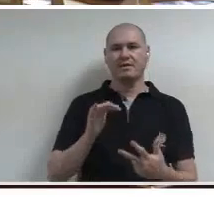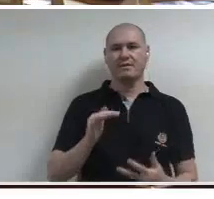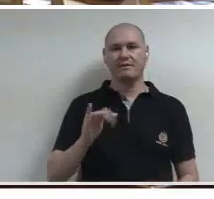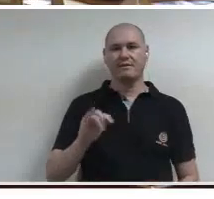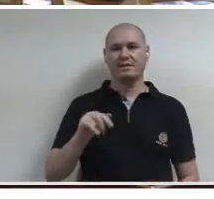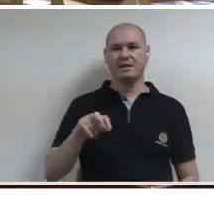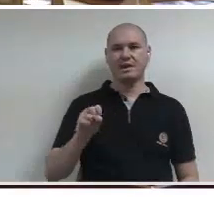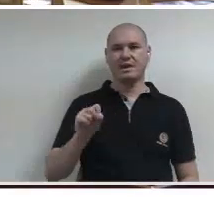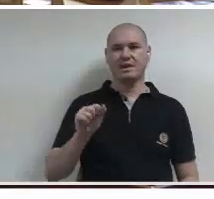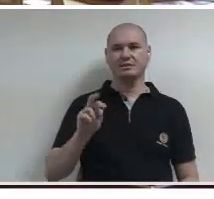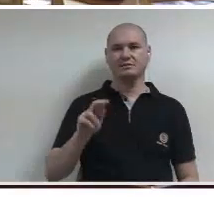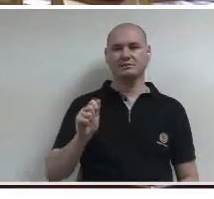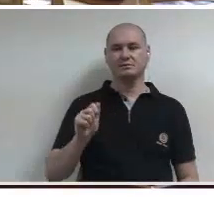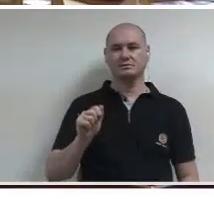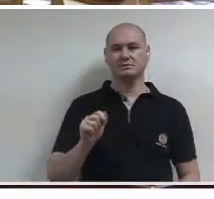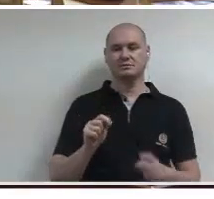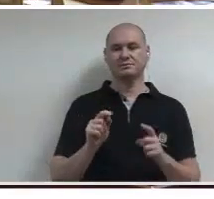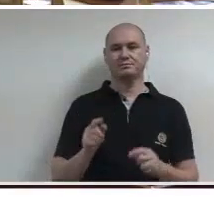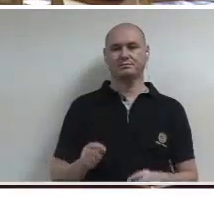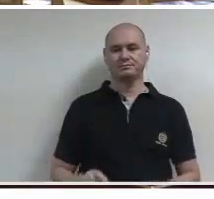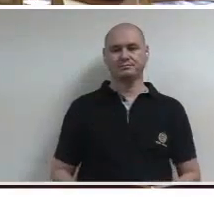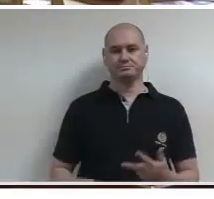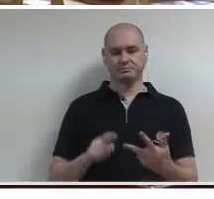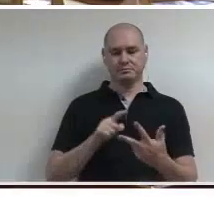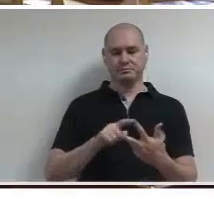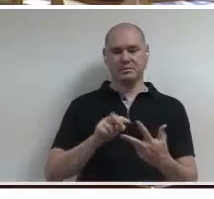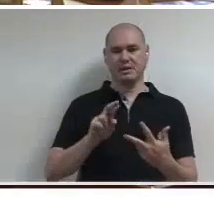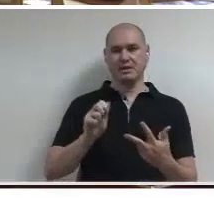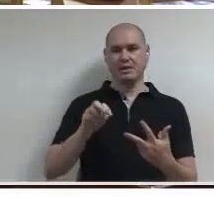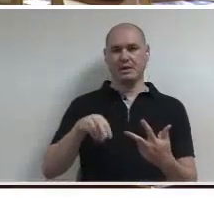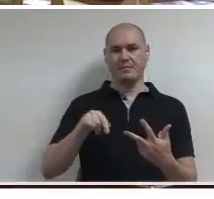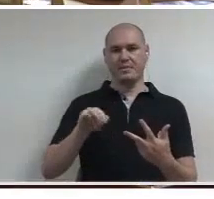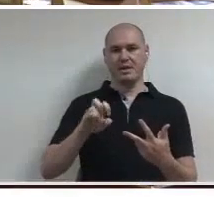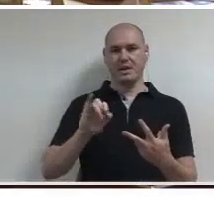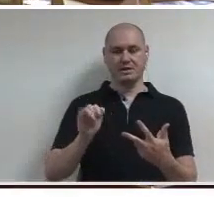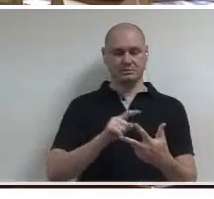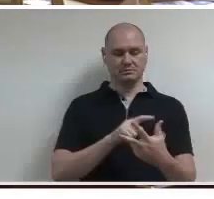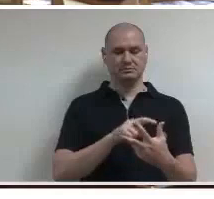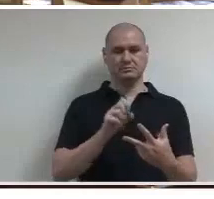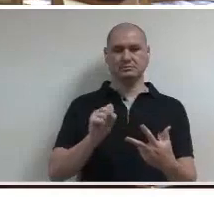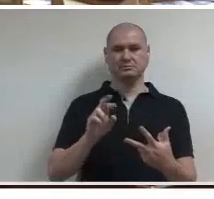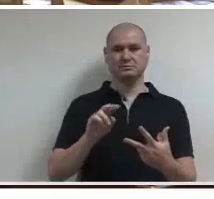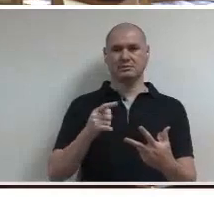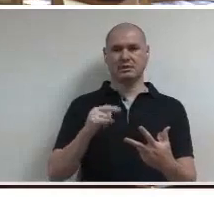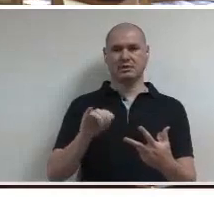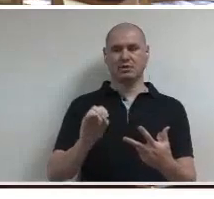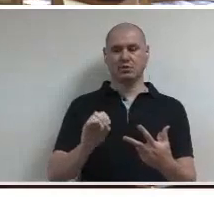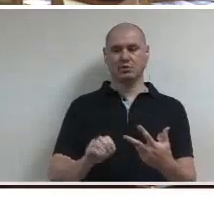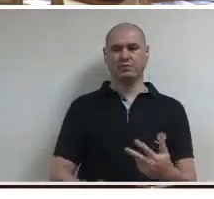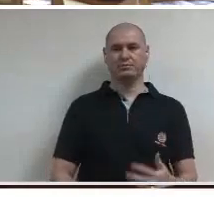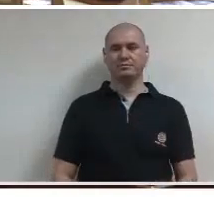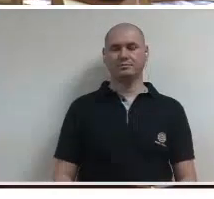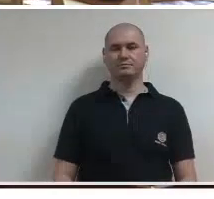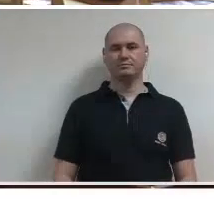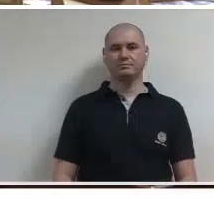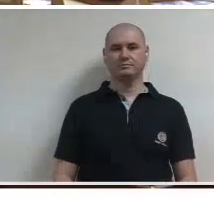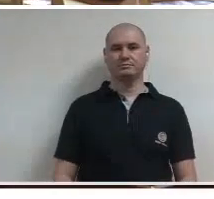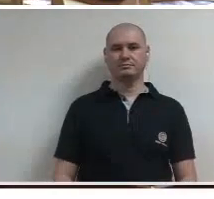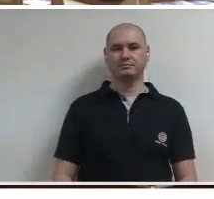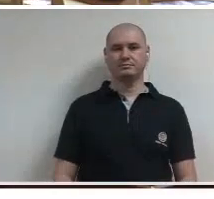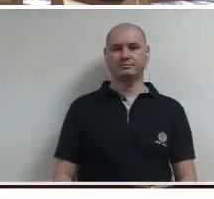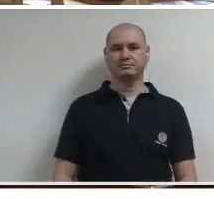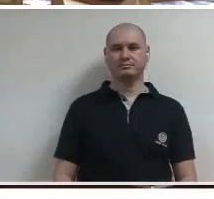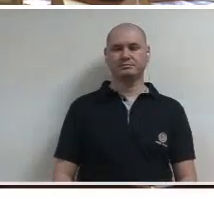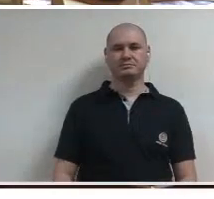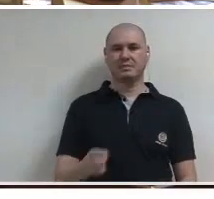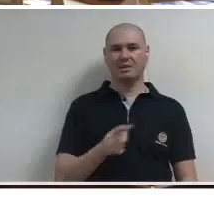llamo a Vipe, abogada Finiestra, Riré, Juliana Ramírez, Sergio Luis Noguera Arce